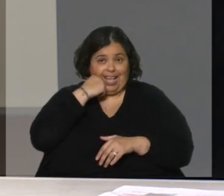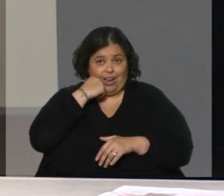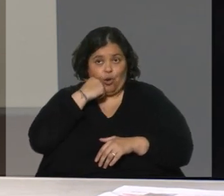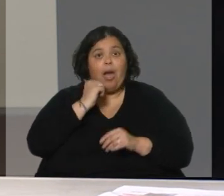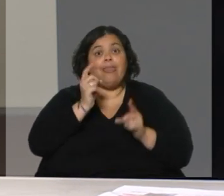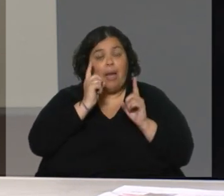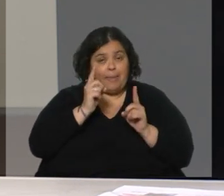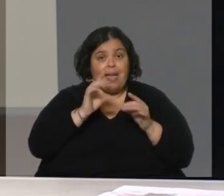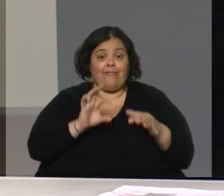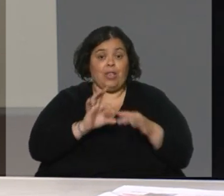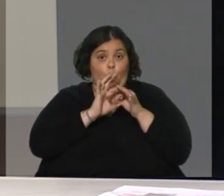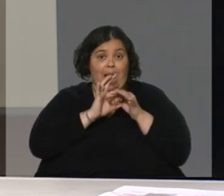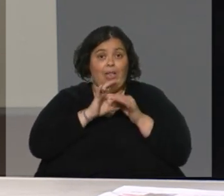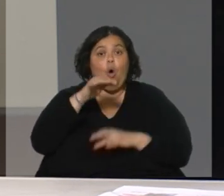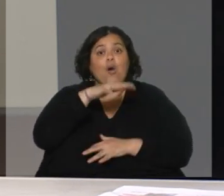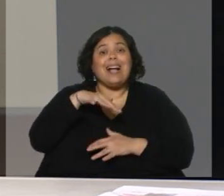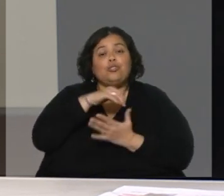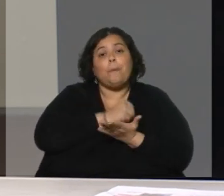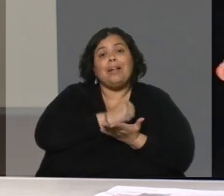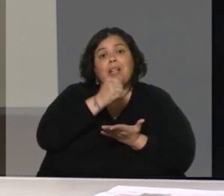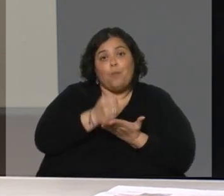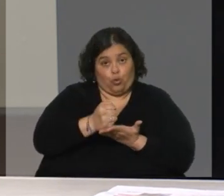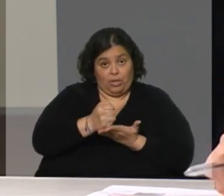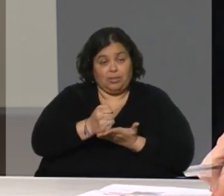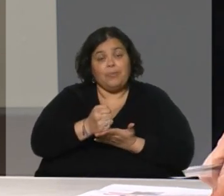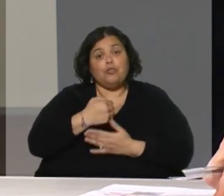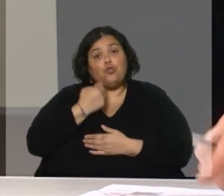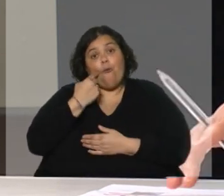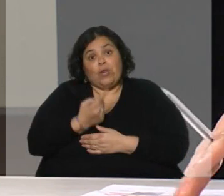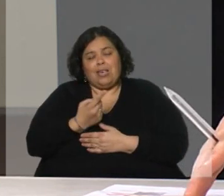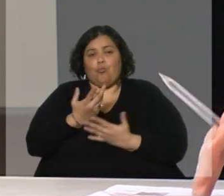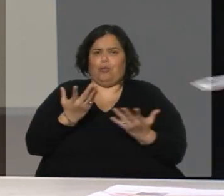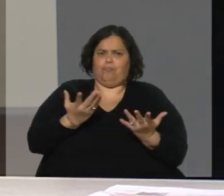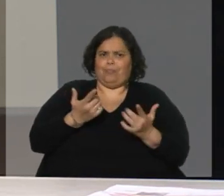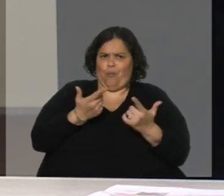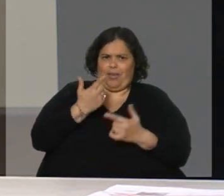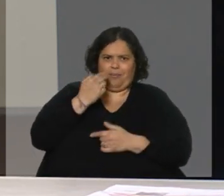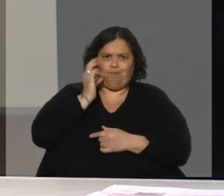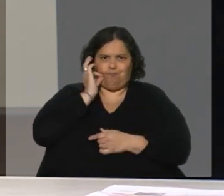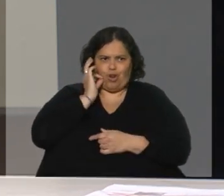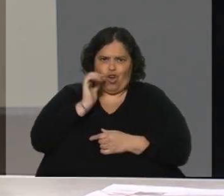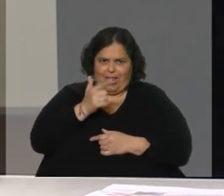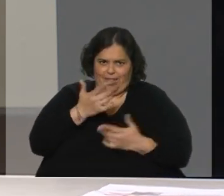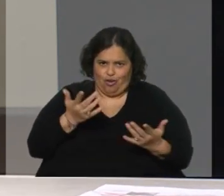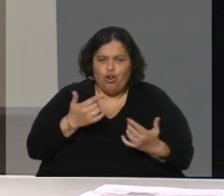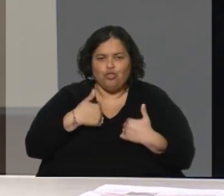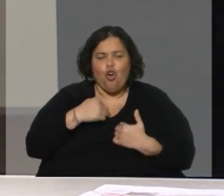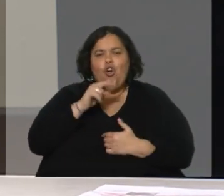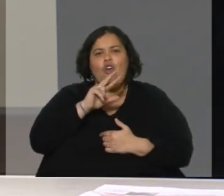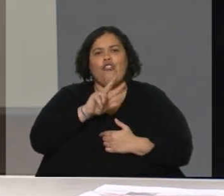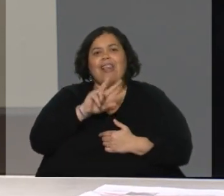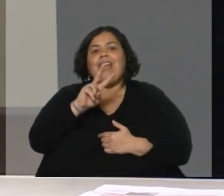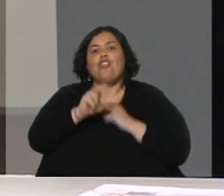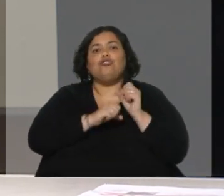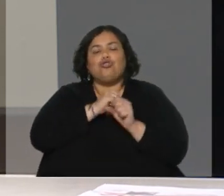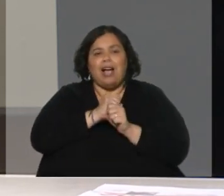lo que yo vi es una complejidad que que yo no estaba acostumbrada yo con 32 años de funcionaria pública Estoy muy apegada